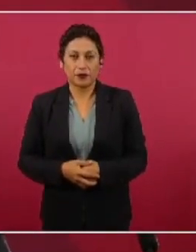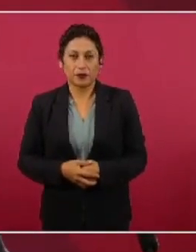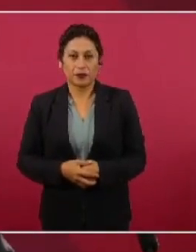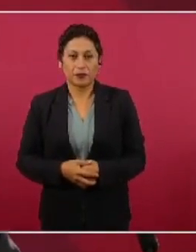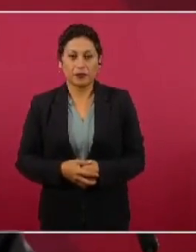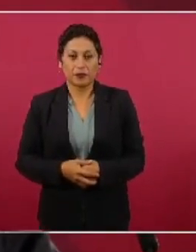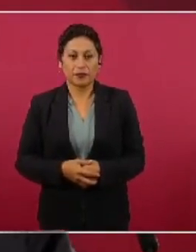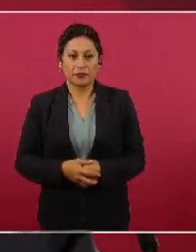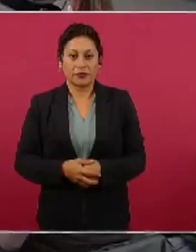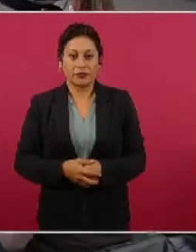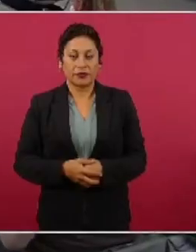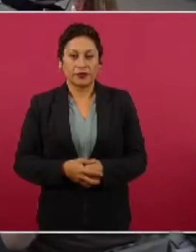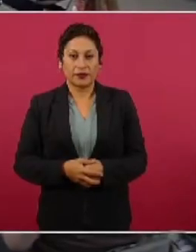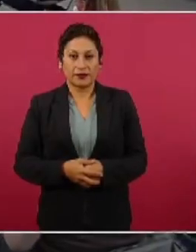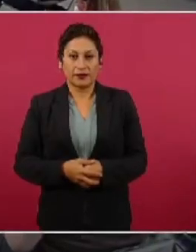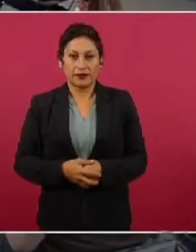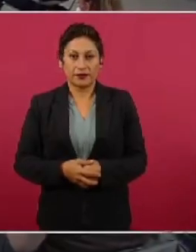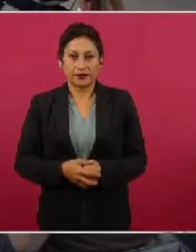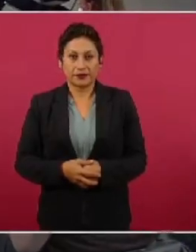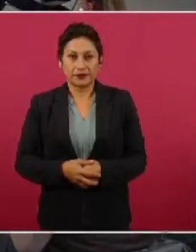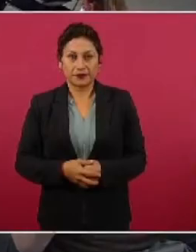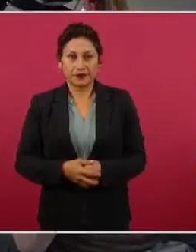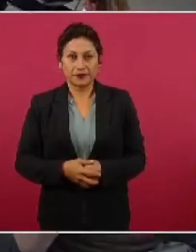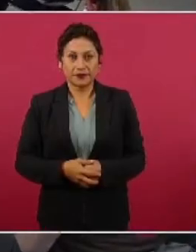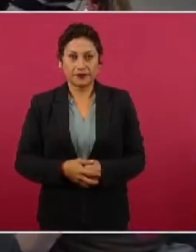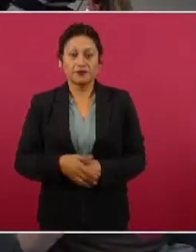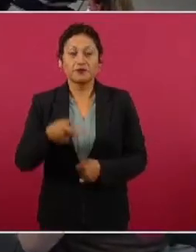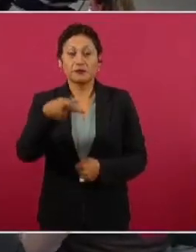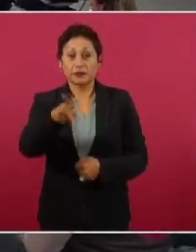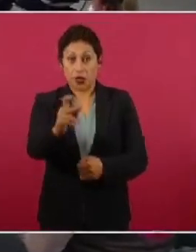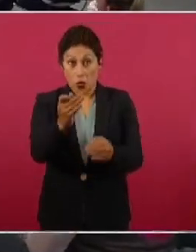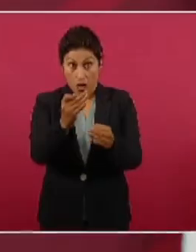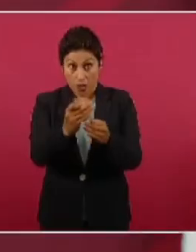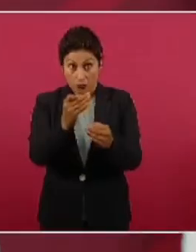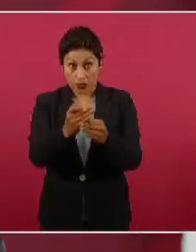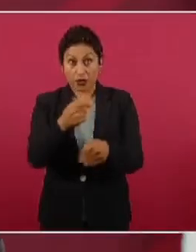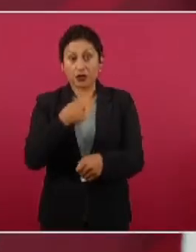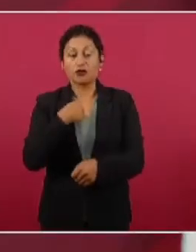Pero es aquí se me presenta la oportunidad.